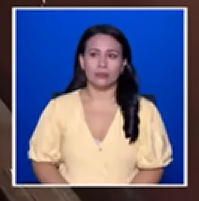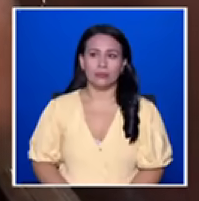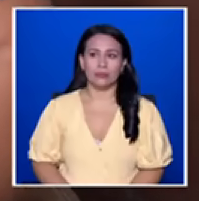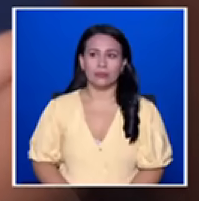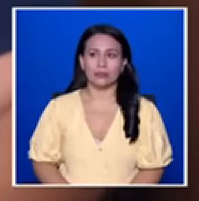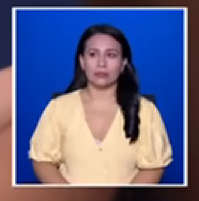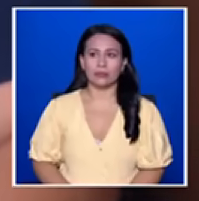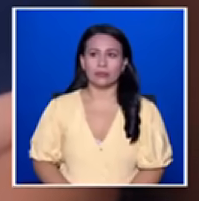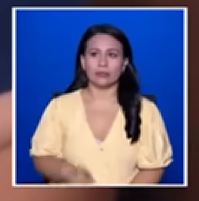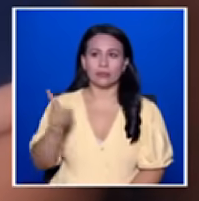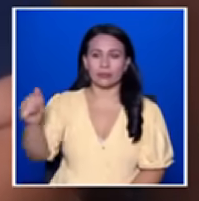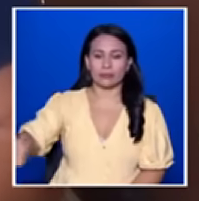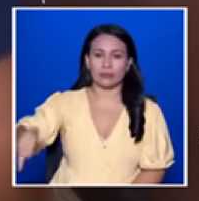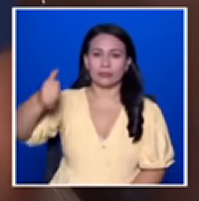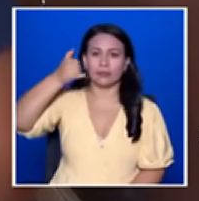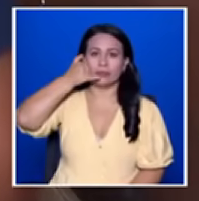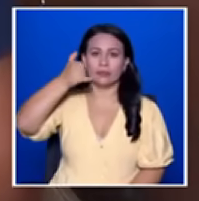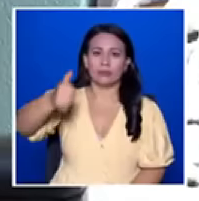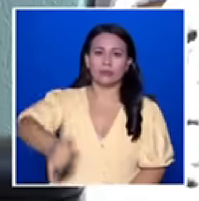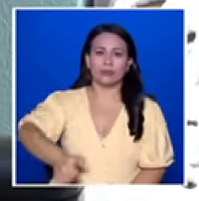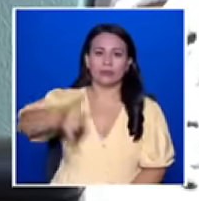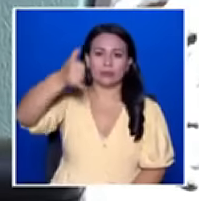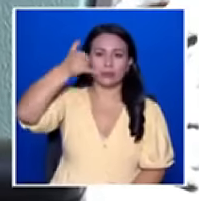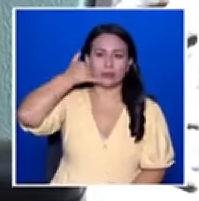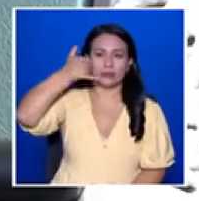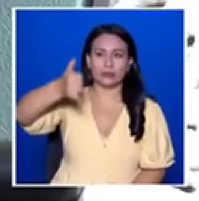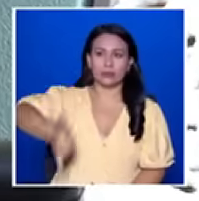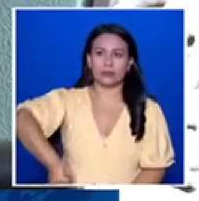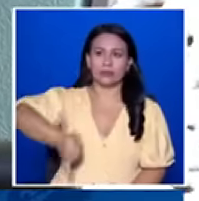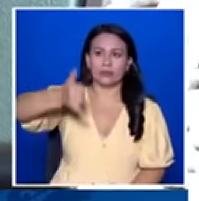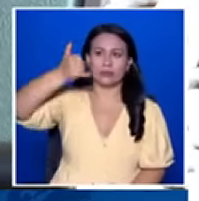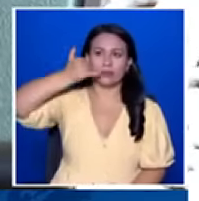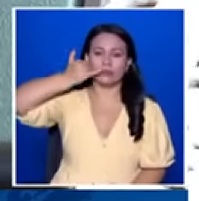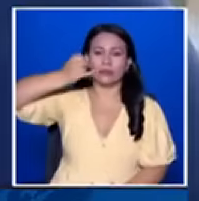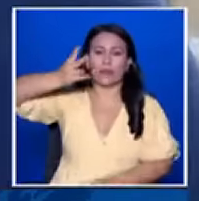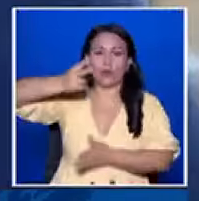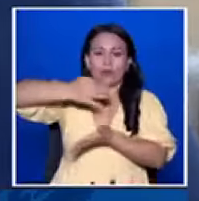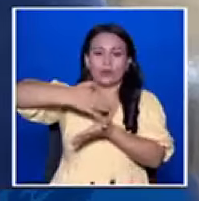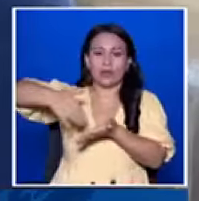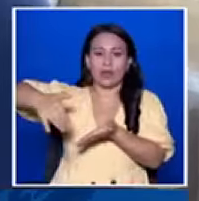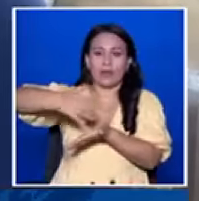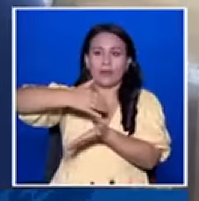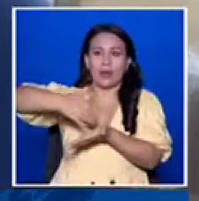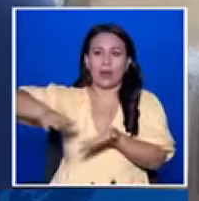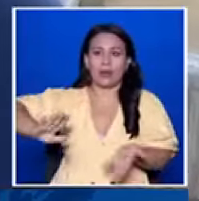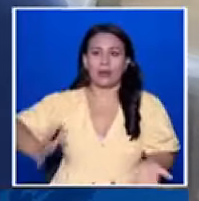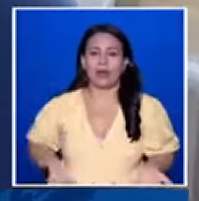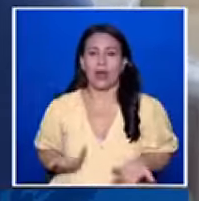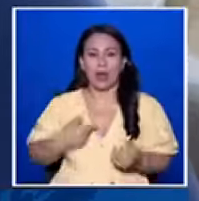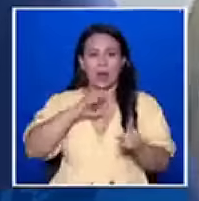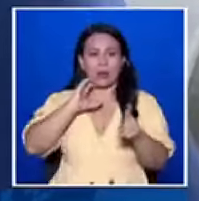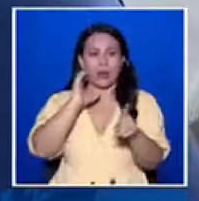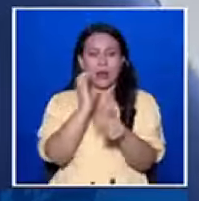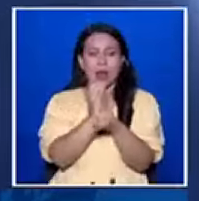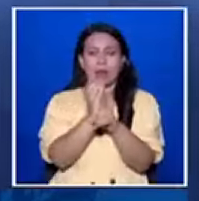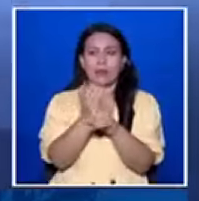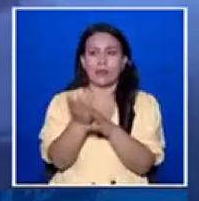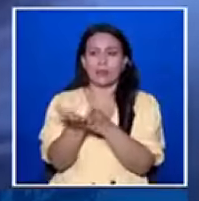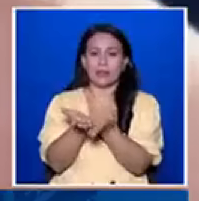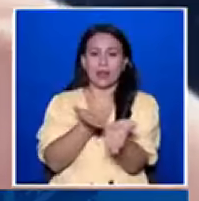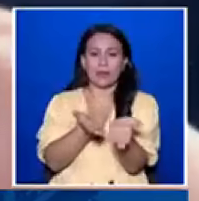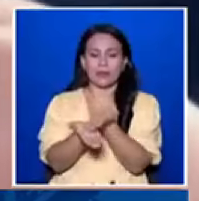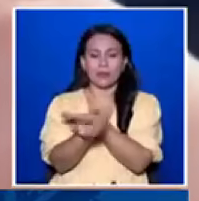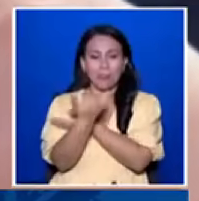Así ha pasado Rubén Cabrera por 2 semanas, llamando a CNT para reclamar por la falta de servicio